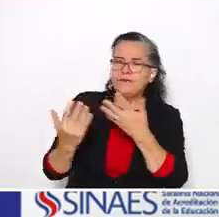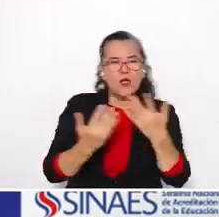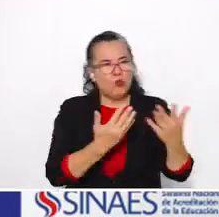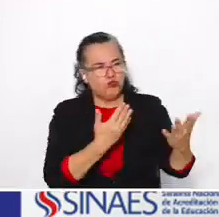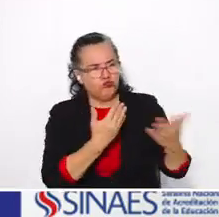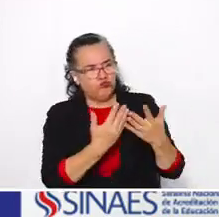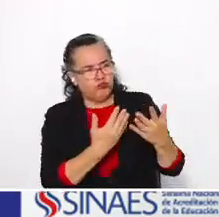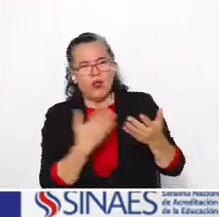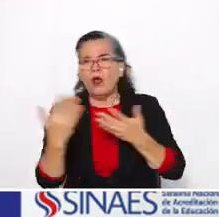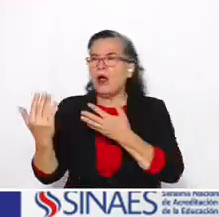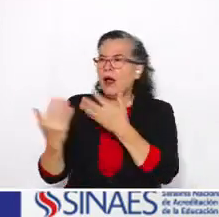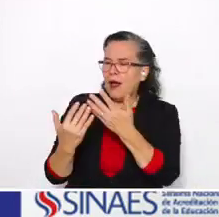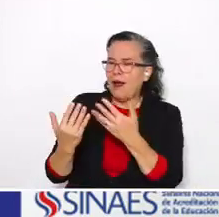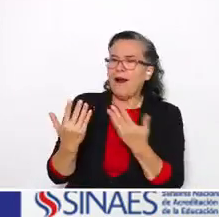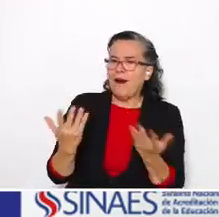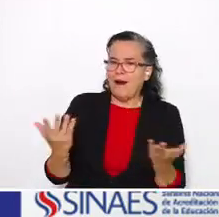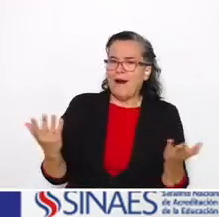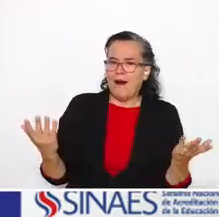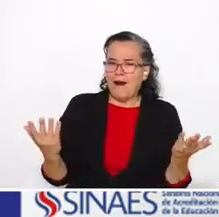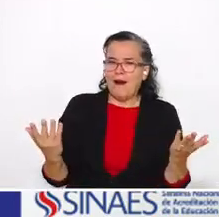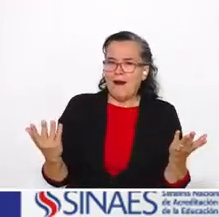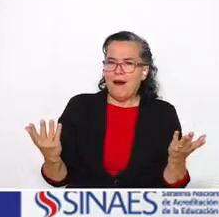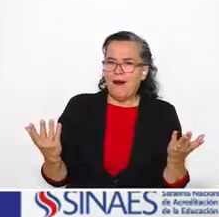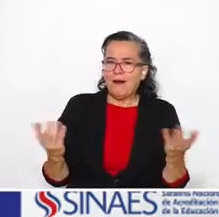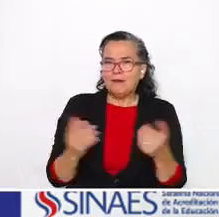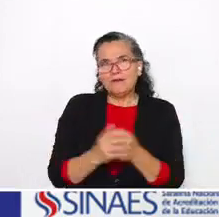Vean que nosotros,